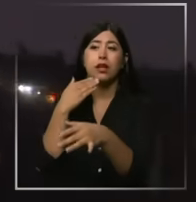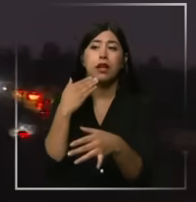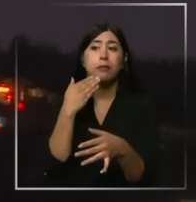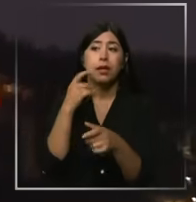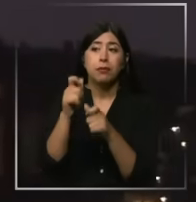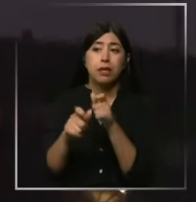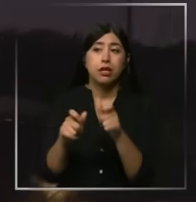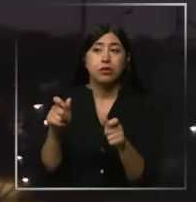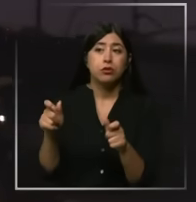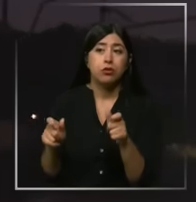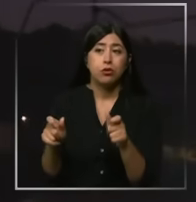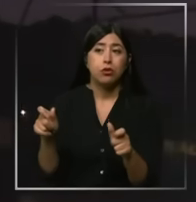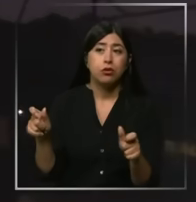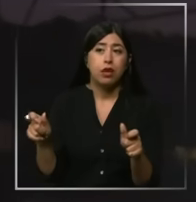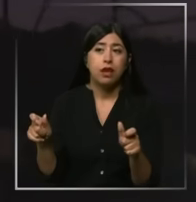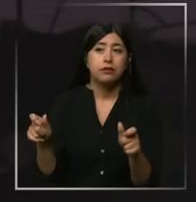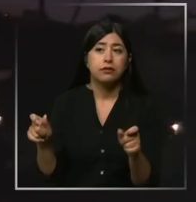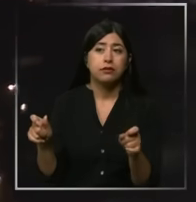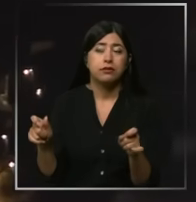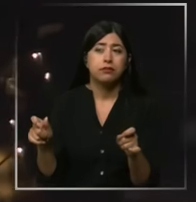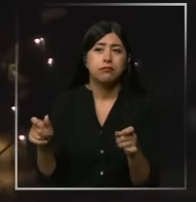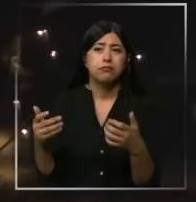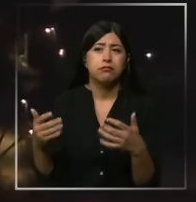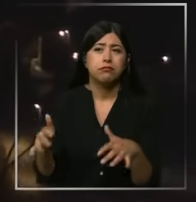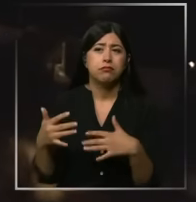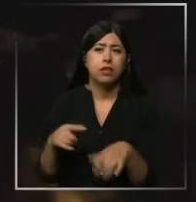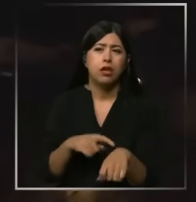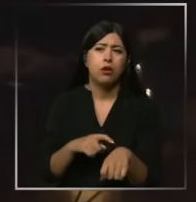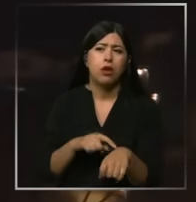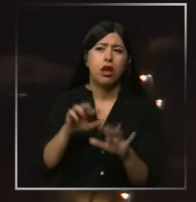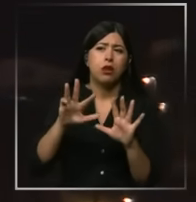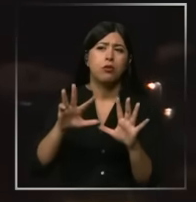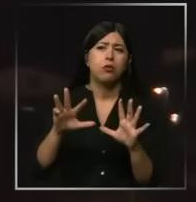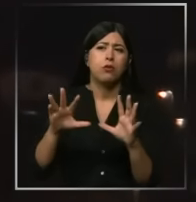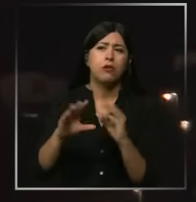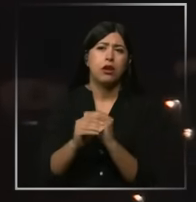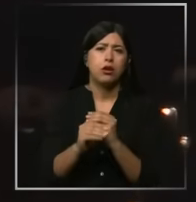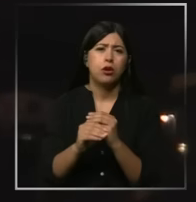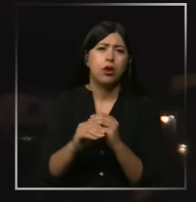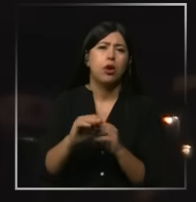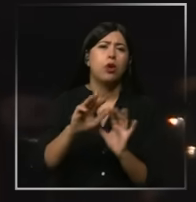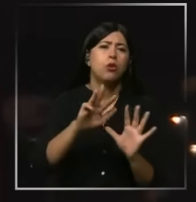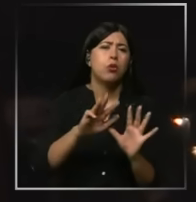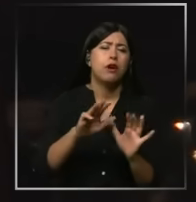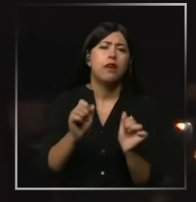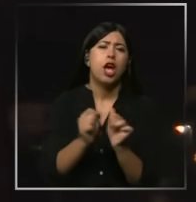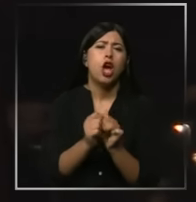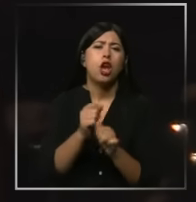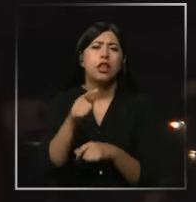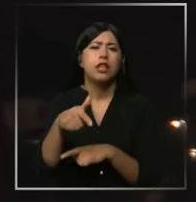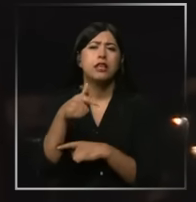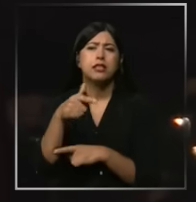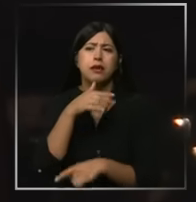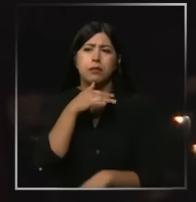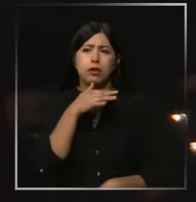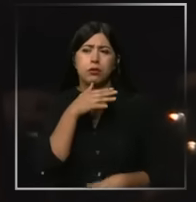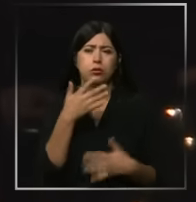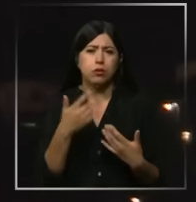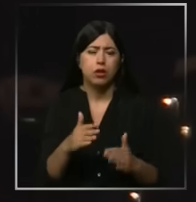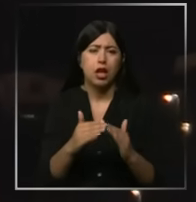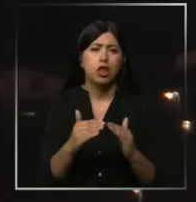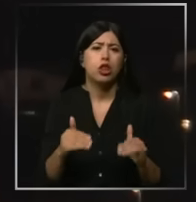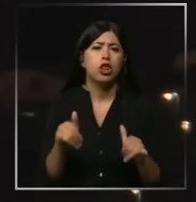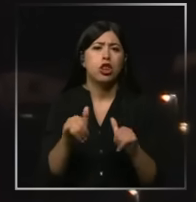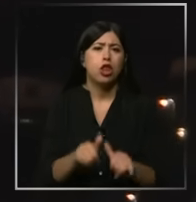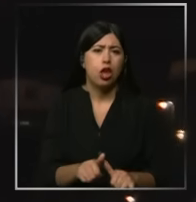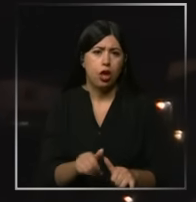vez que ha llegado, ya se cumple, pasadas las 9 de la noche, 9:17 aproximadamente, rige el toque de queda, quienes han